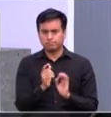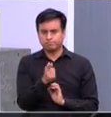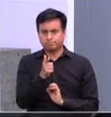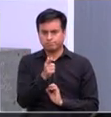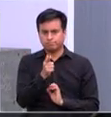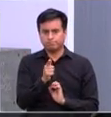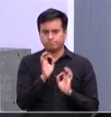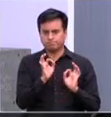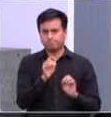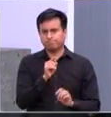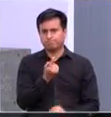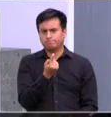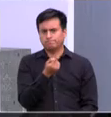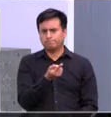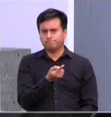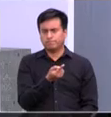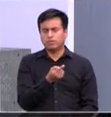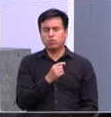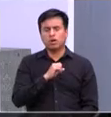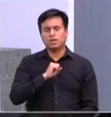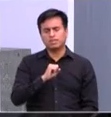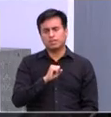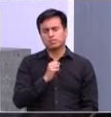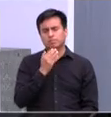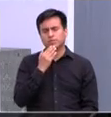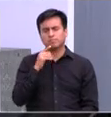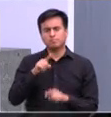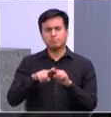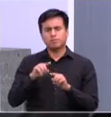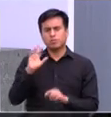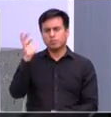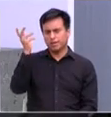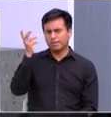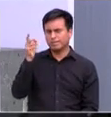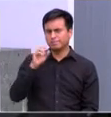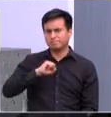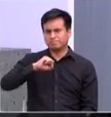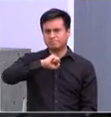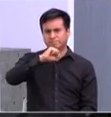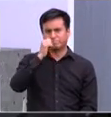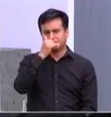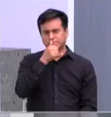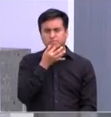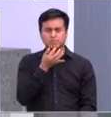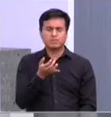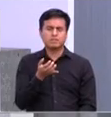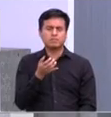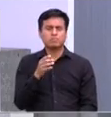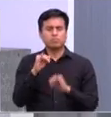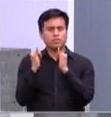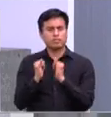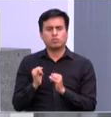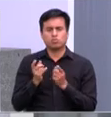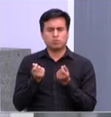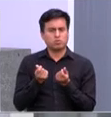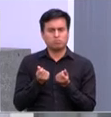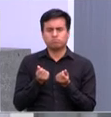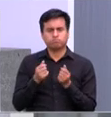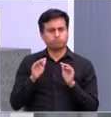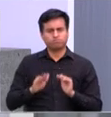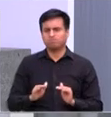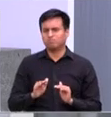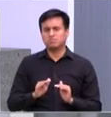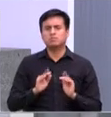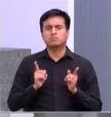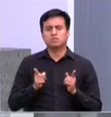disparo. A los atentados al medio ambiente, un modelo económico que no se detiene